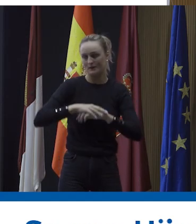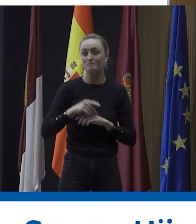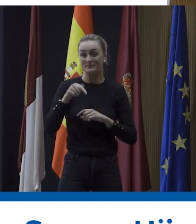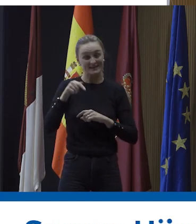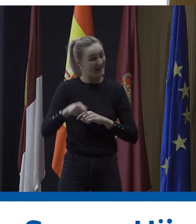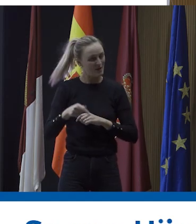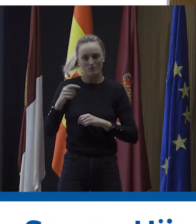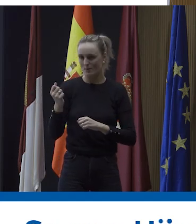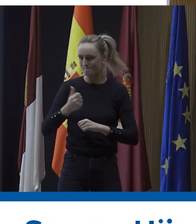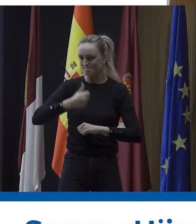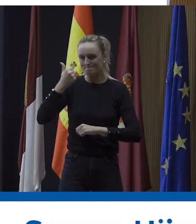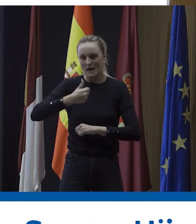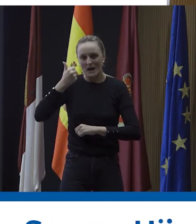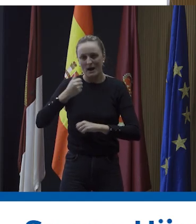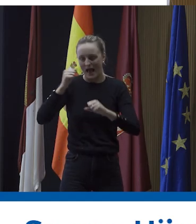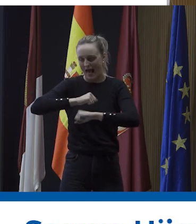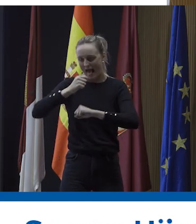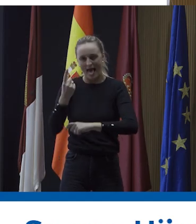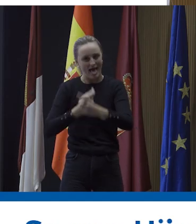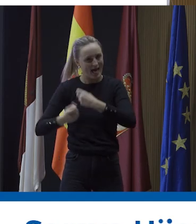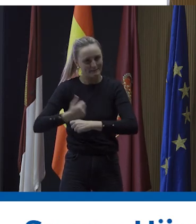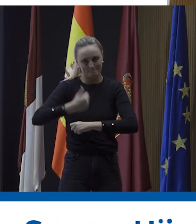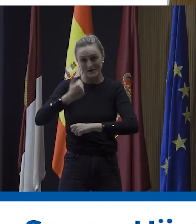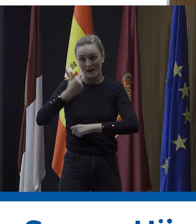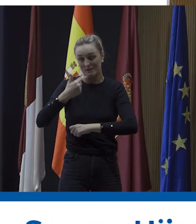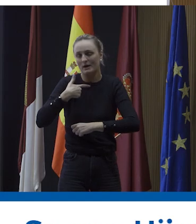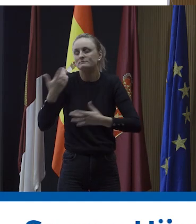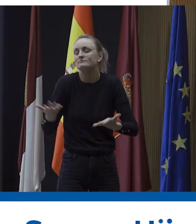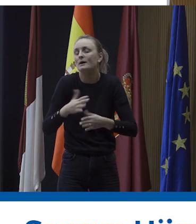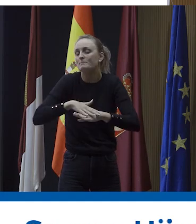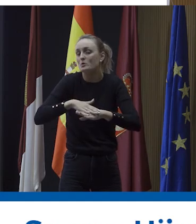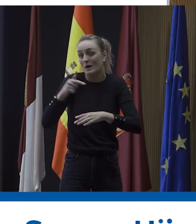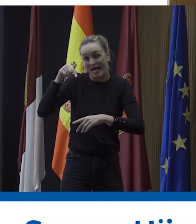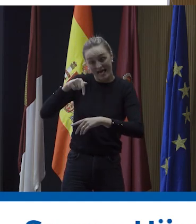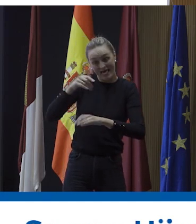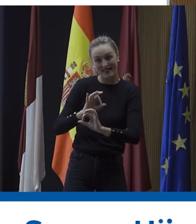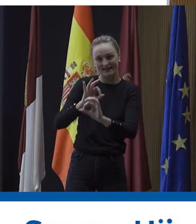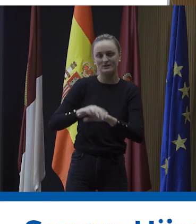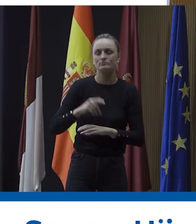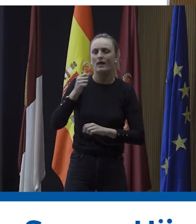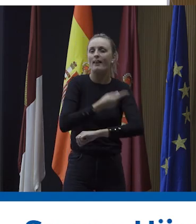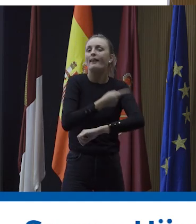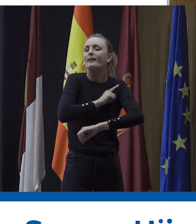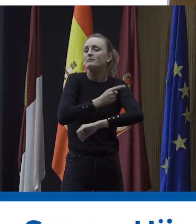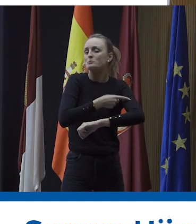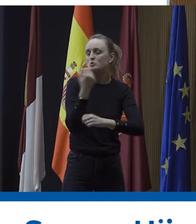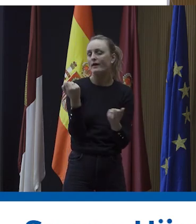cuando más necesitamos realizar ejercicio, porque sucede esto, ¿vale? Y el ejercicio lo que nos va a hacer va a